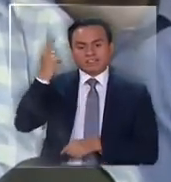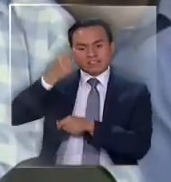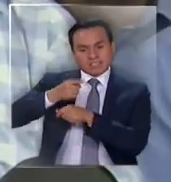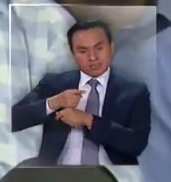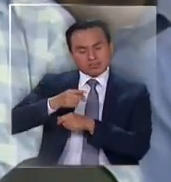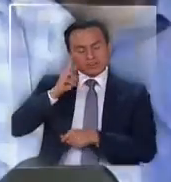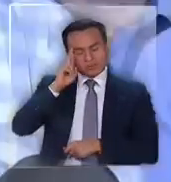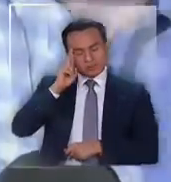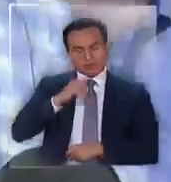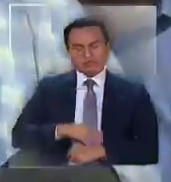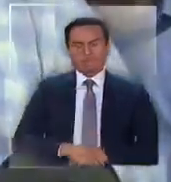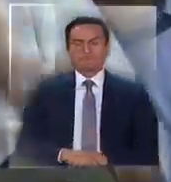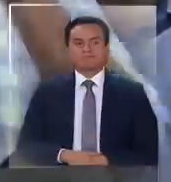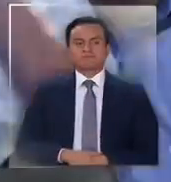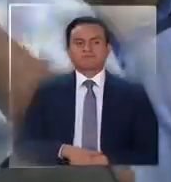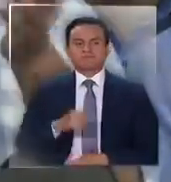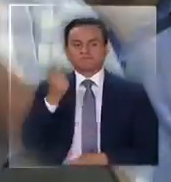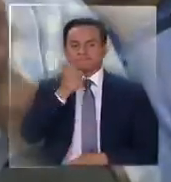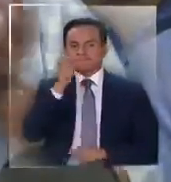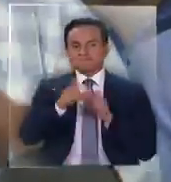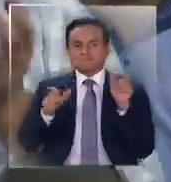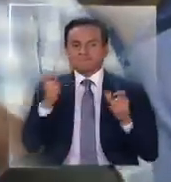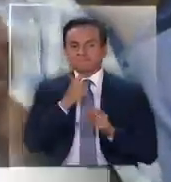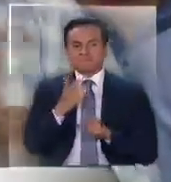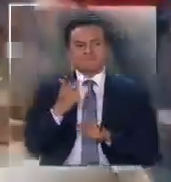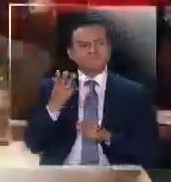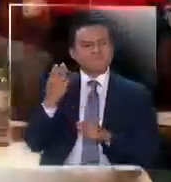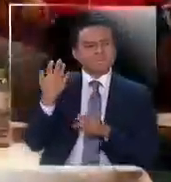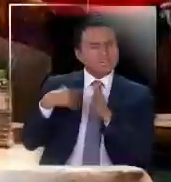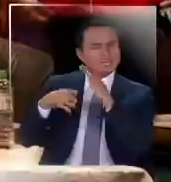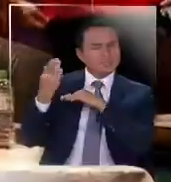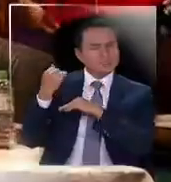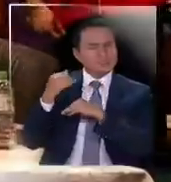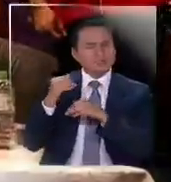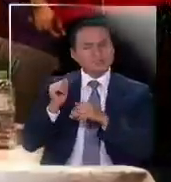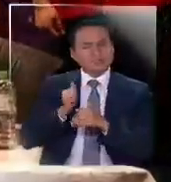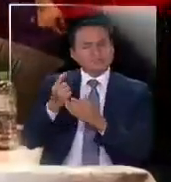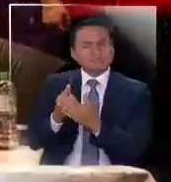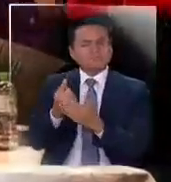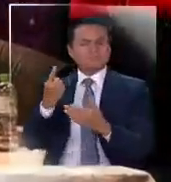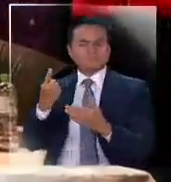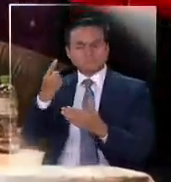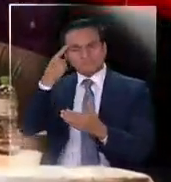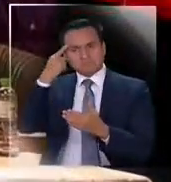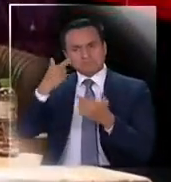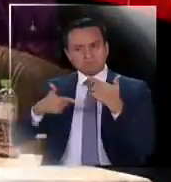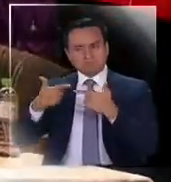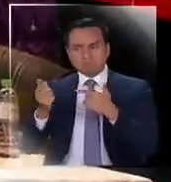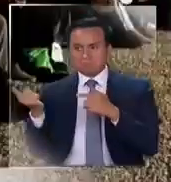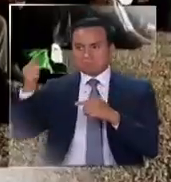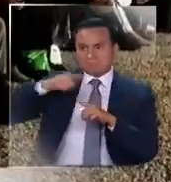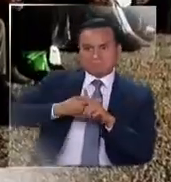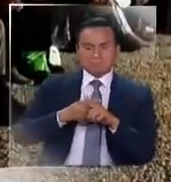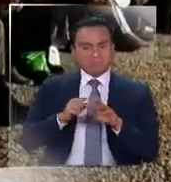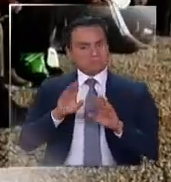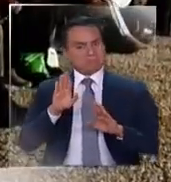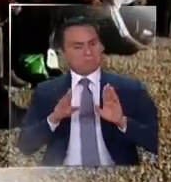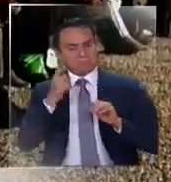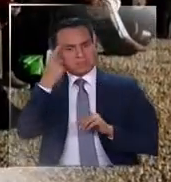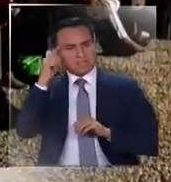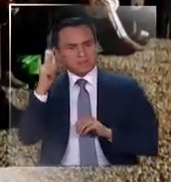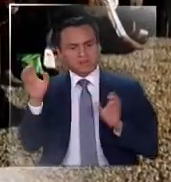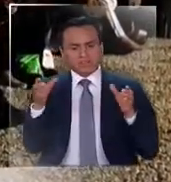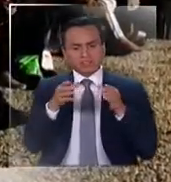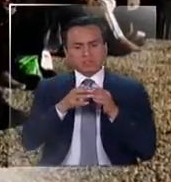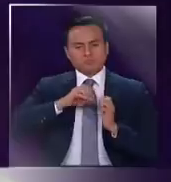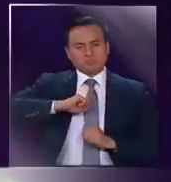dictador. Tras 13 años de un retiro voluntario de la política, nadie esperaba el regreso de Mohamad y menos aún con un